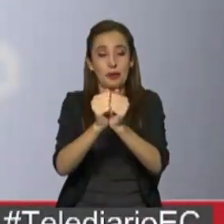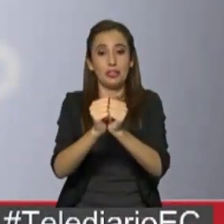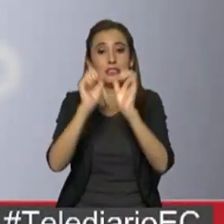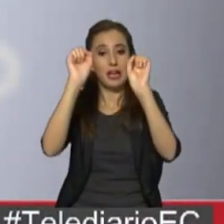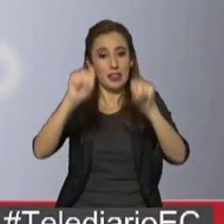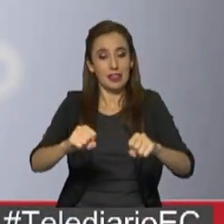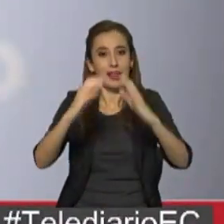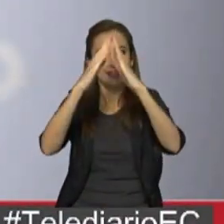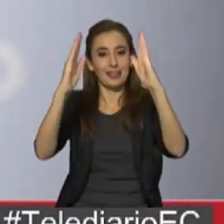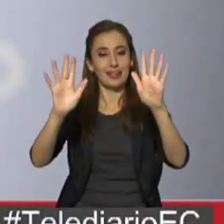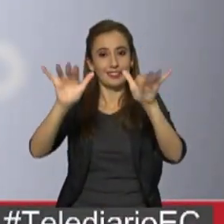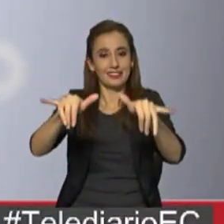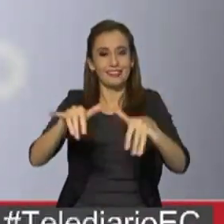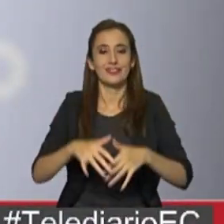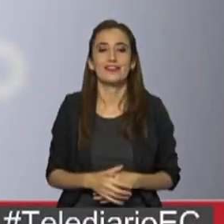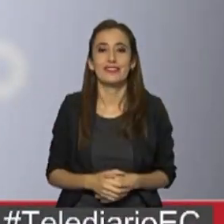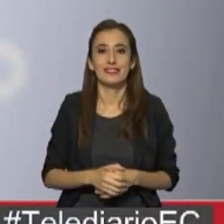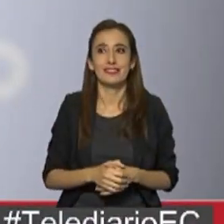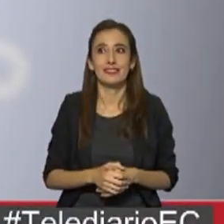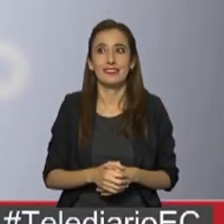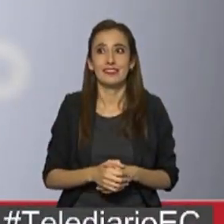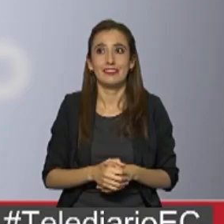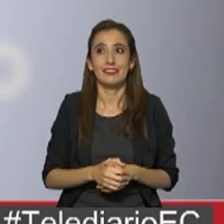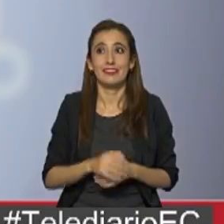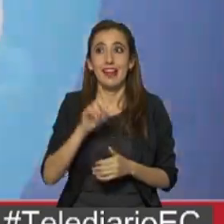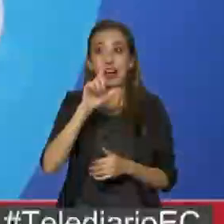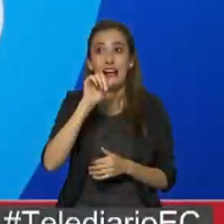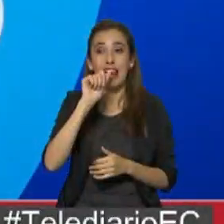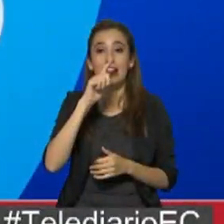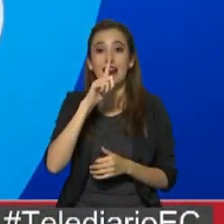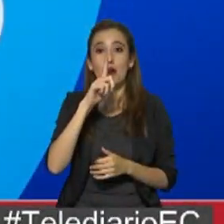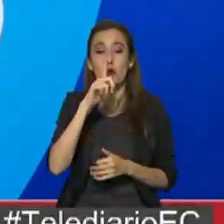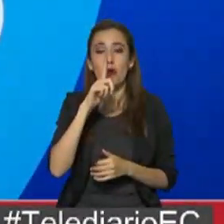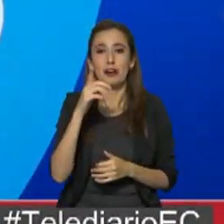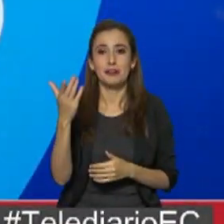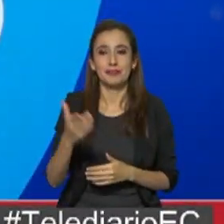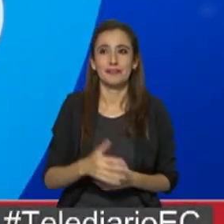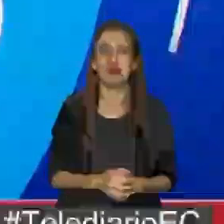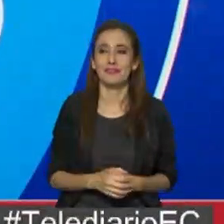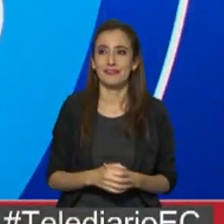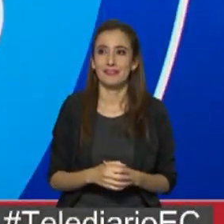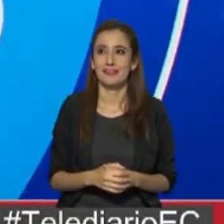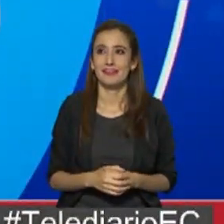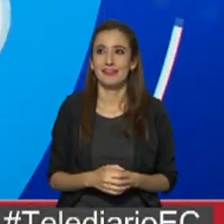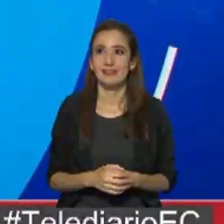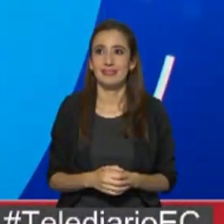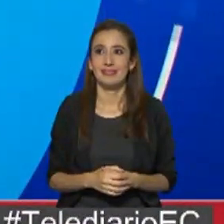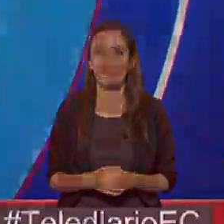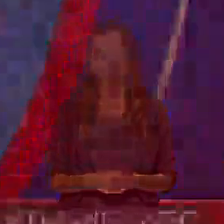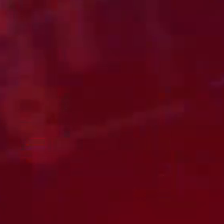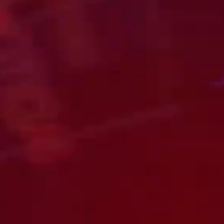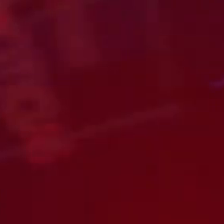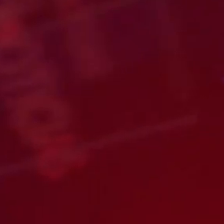mi casa de corazón ah